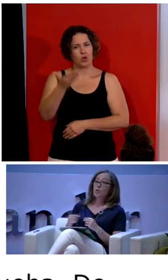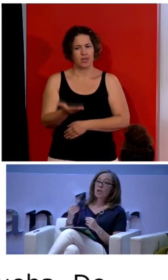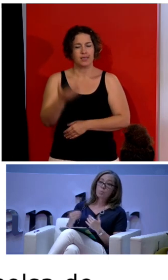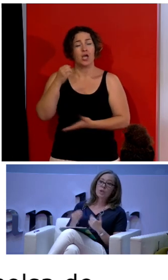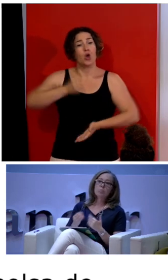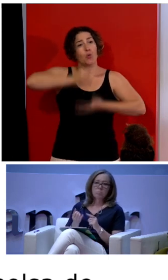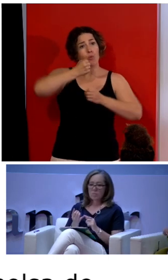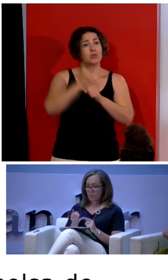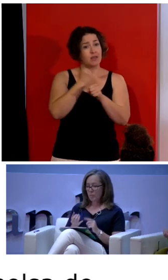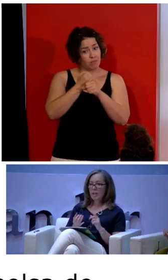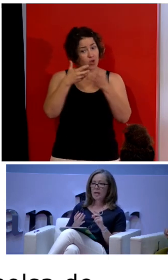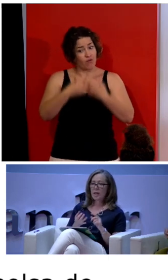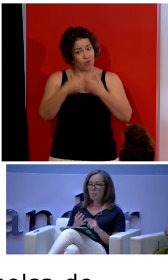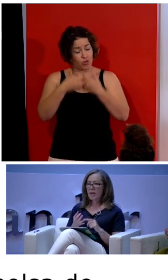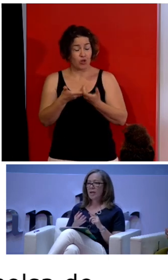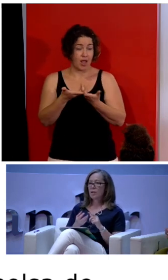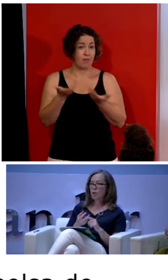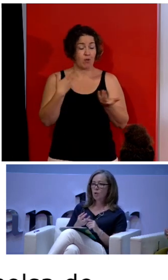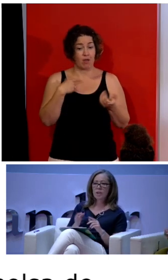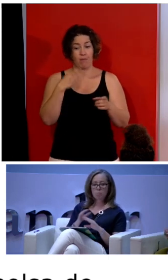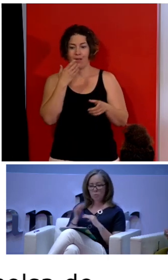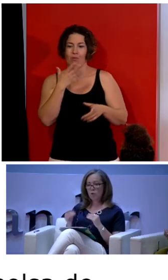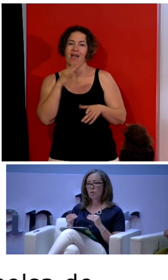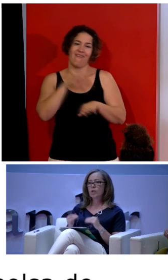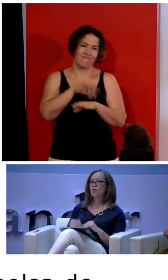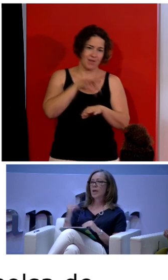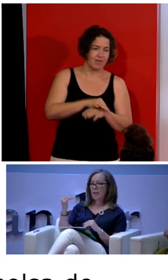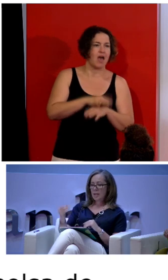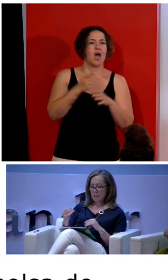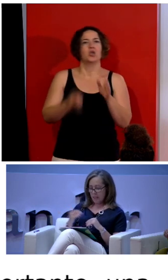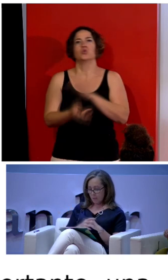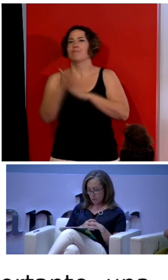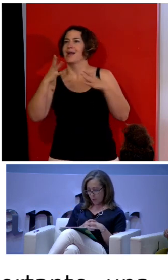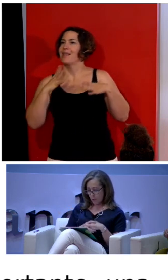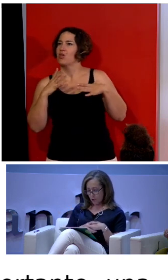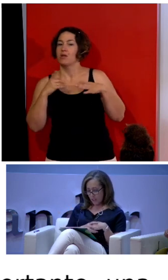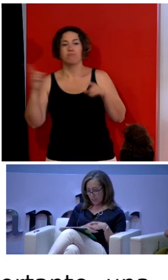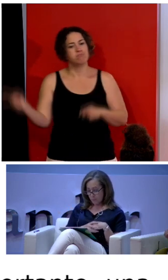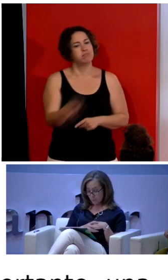va a funcionar, pues, enfermedad, vacaciones, todo lo que surja deriva